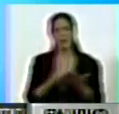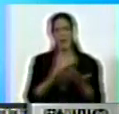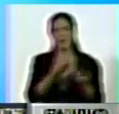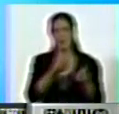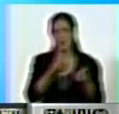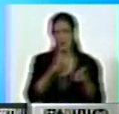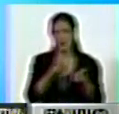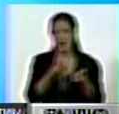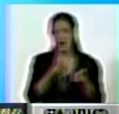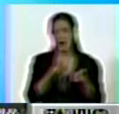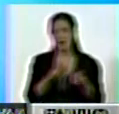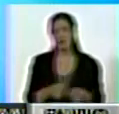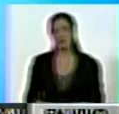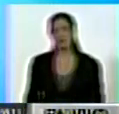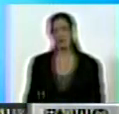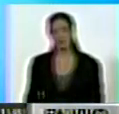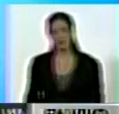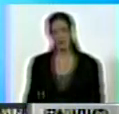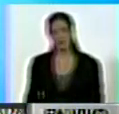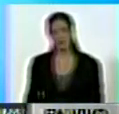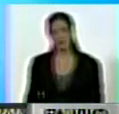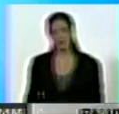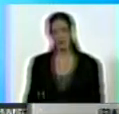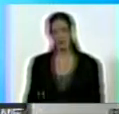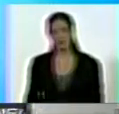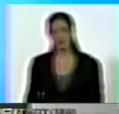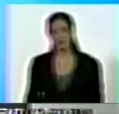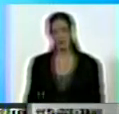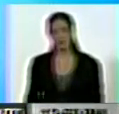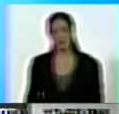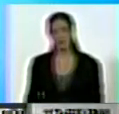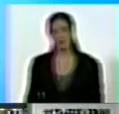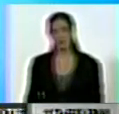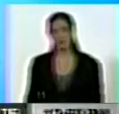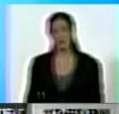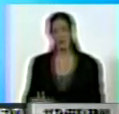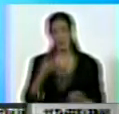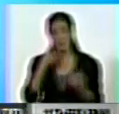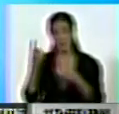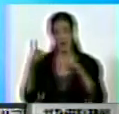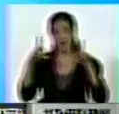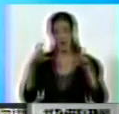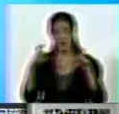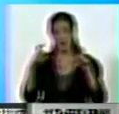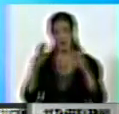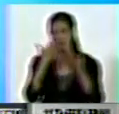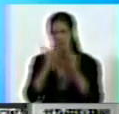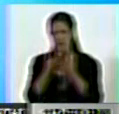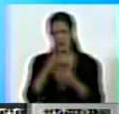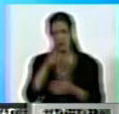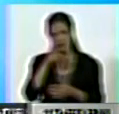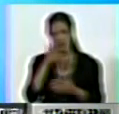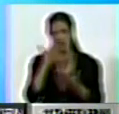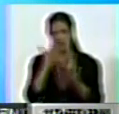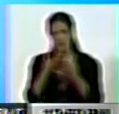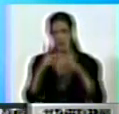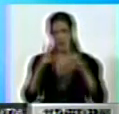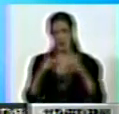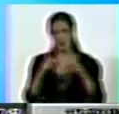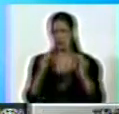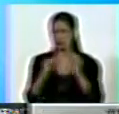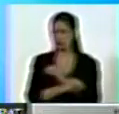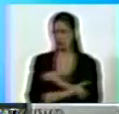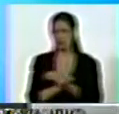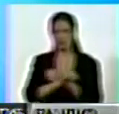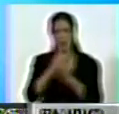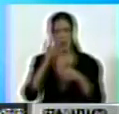dinero en efectivo al cajero, ahí está su foto frente al cajero, no corresponde